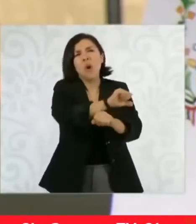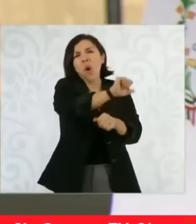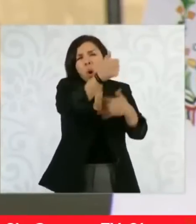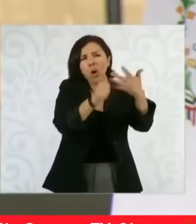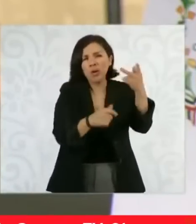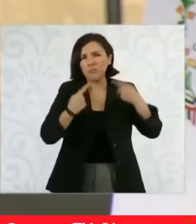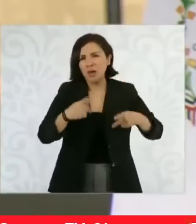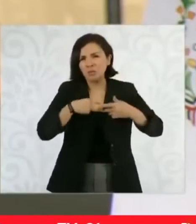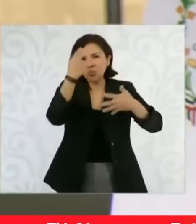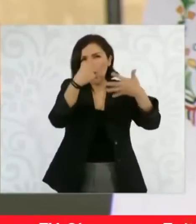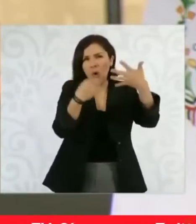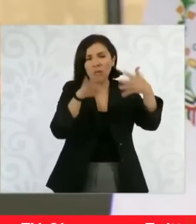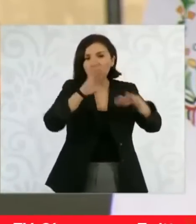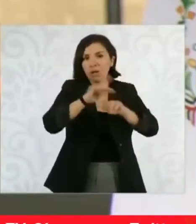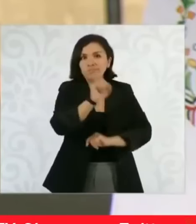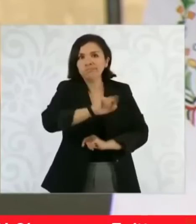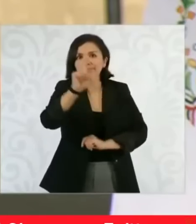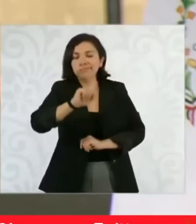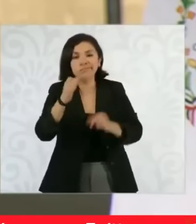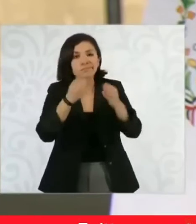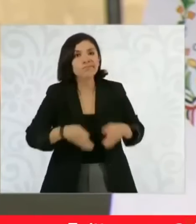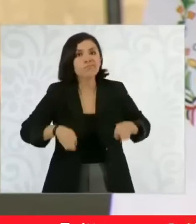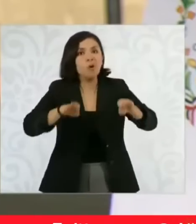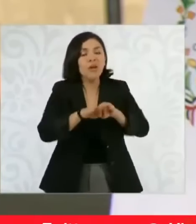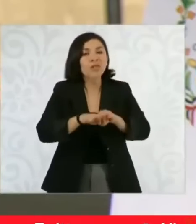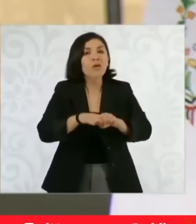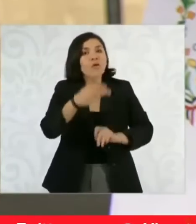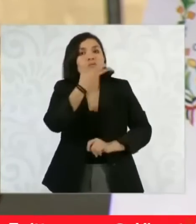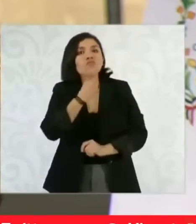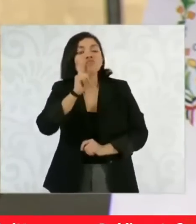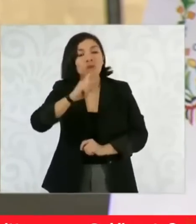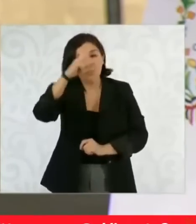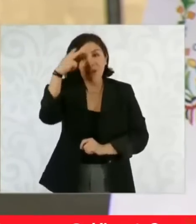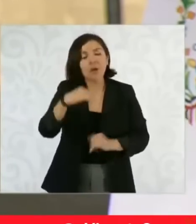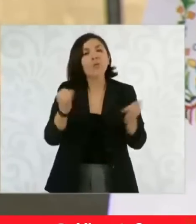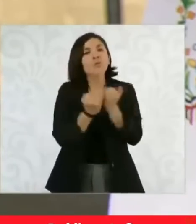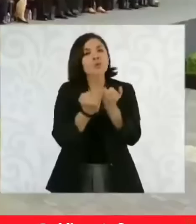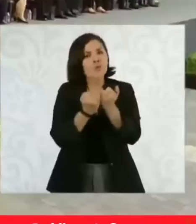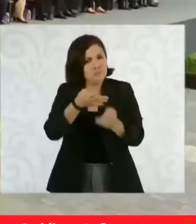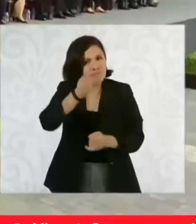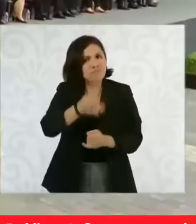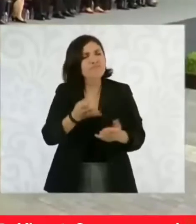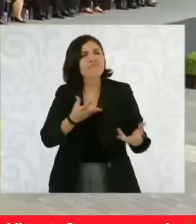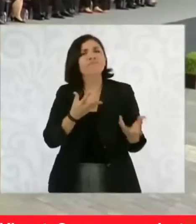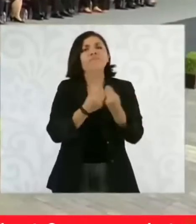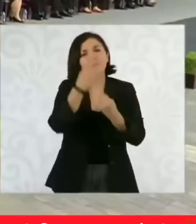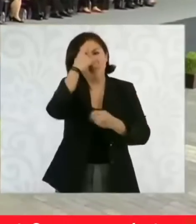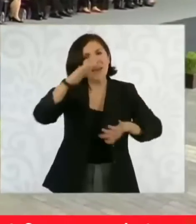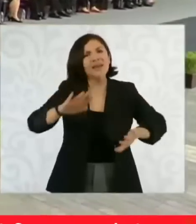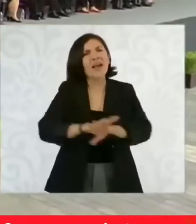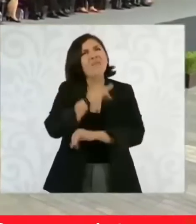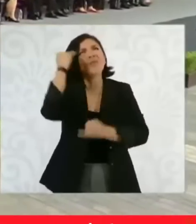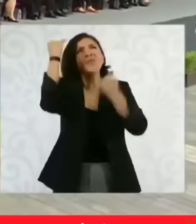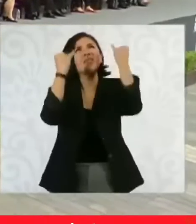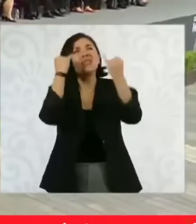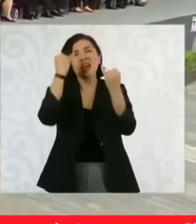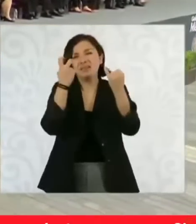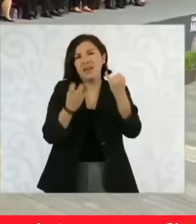más, célebres mexicanas también se sumaron cambiando paradigmas en aquella